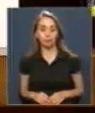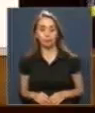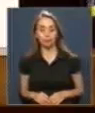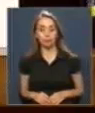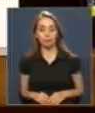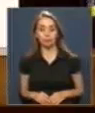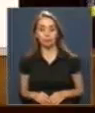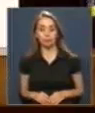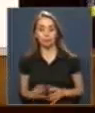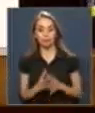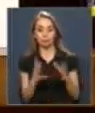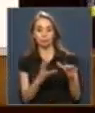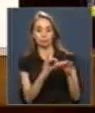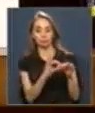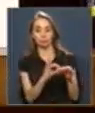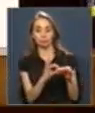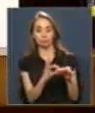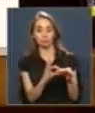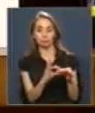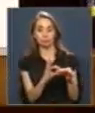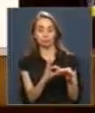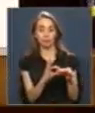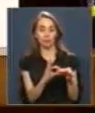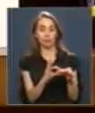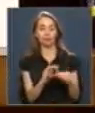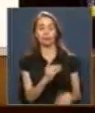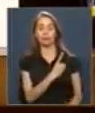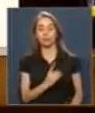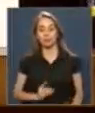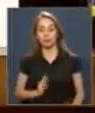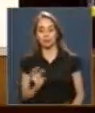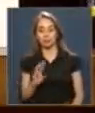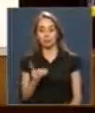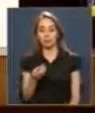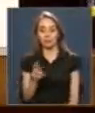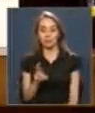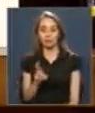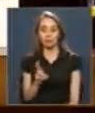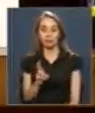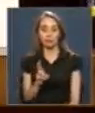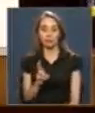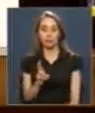Muchas gracias, diputado Berger. Le ofrezco la palabra a don Pepe Aut.